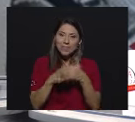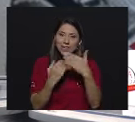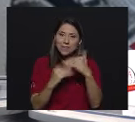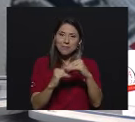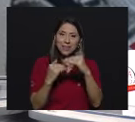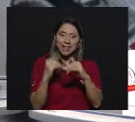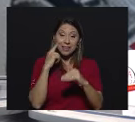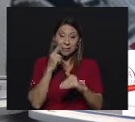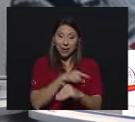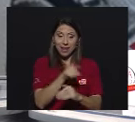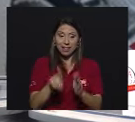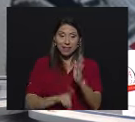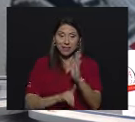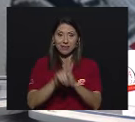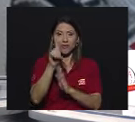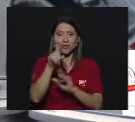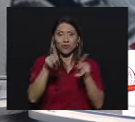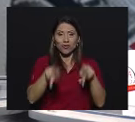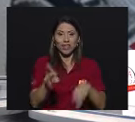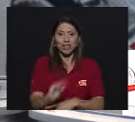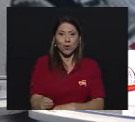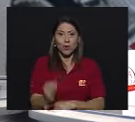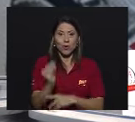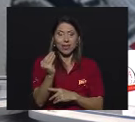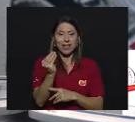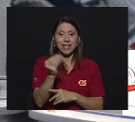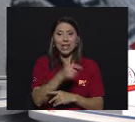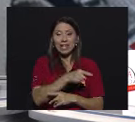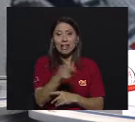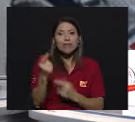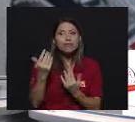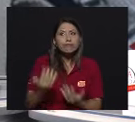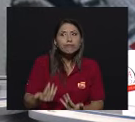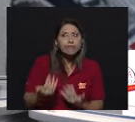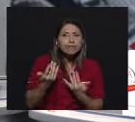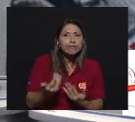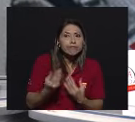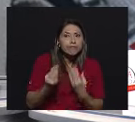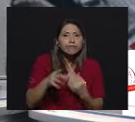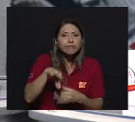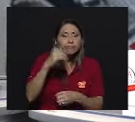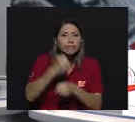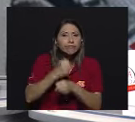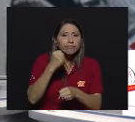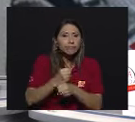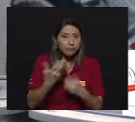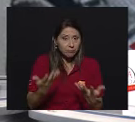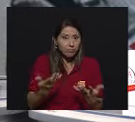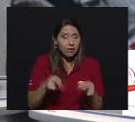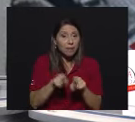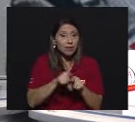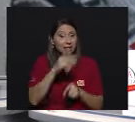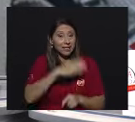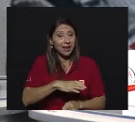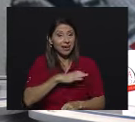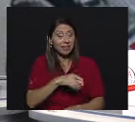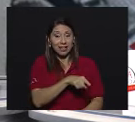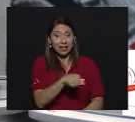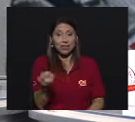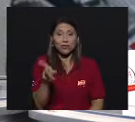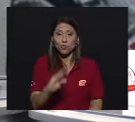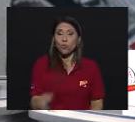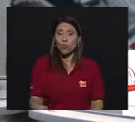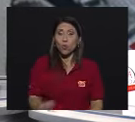limitante para el desarrollo de esta gente joven que engrosa cada vez más las filas de desempleo en el país, que se caracteriza también por ser población